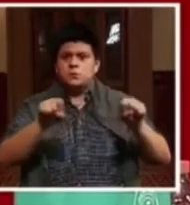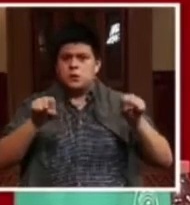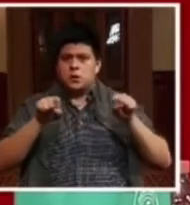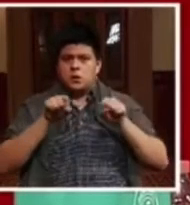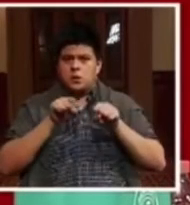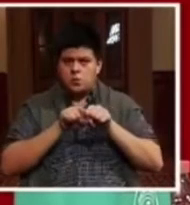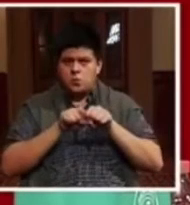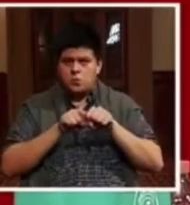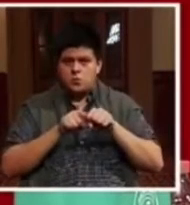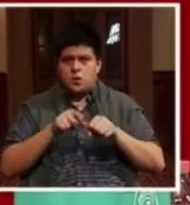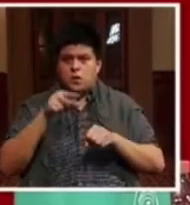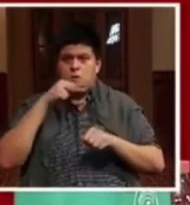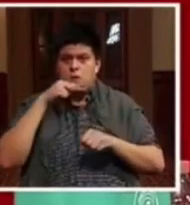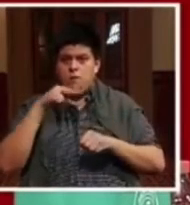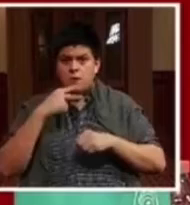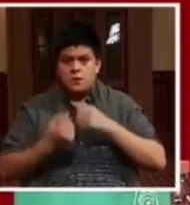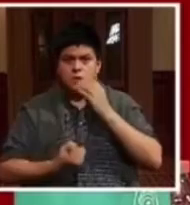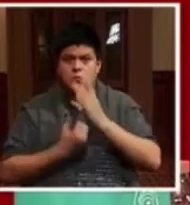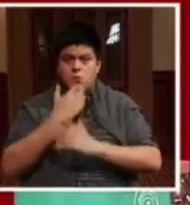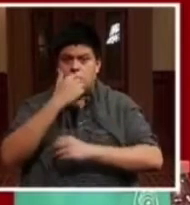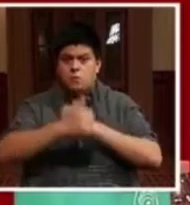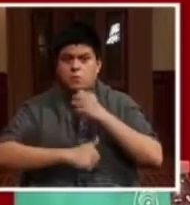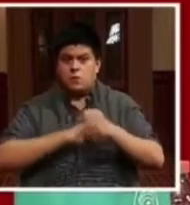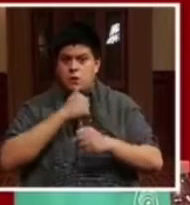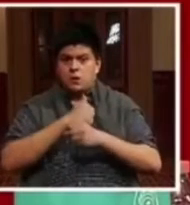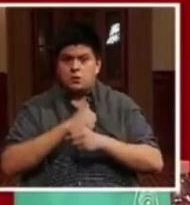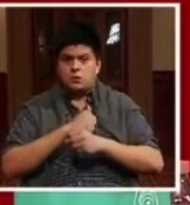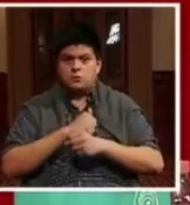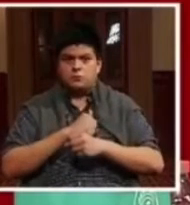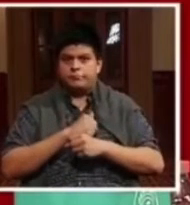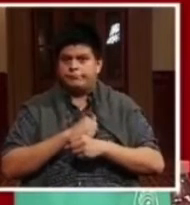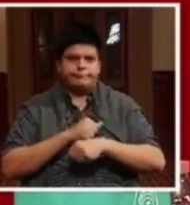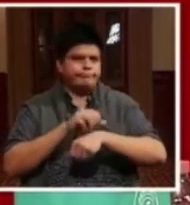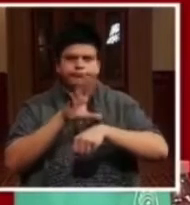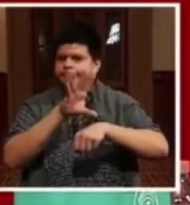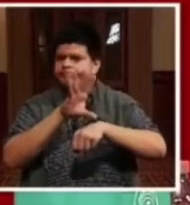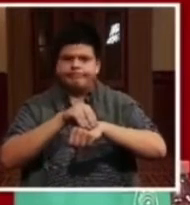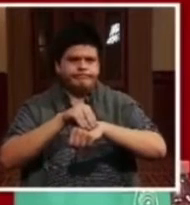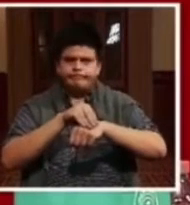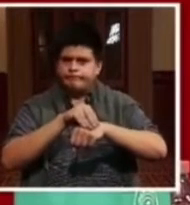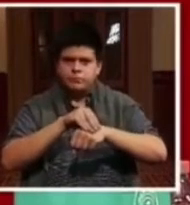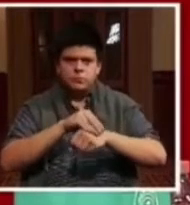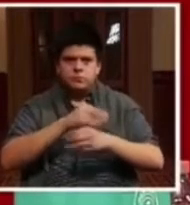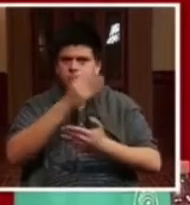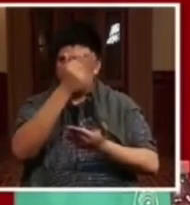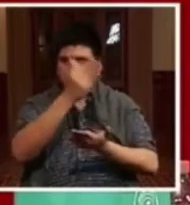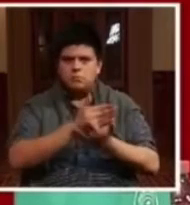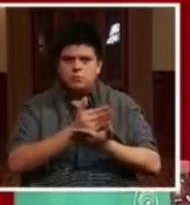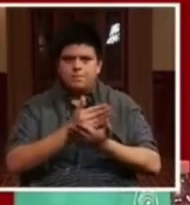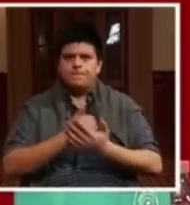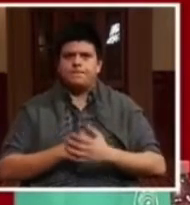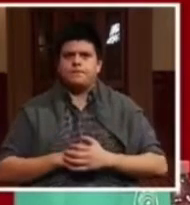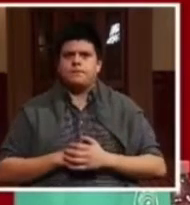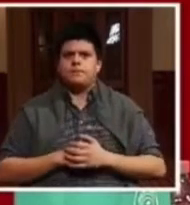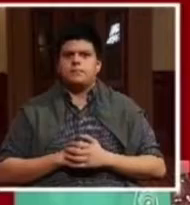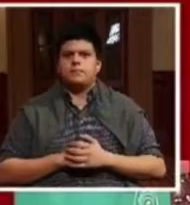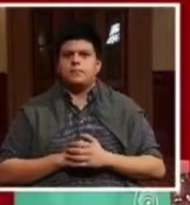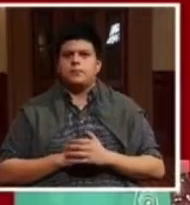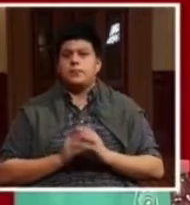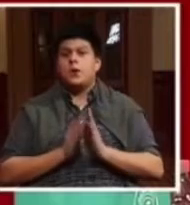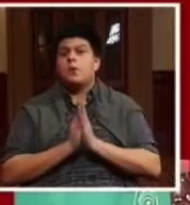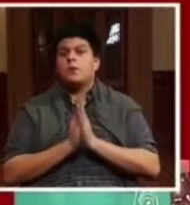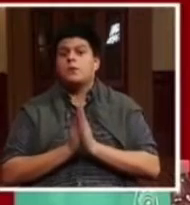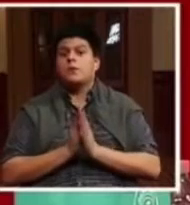por Navidad o por Año Nuevo, no está permitido, se suspenderán. Así que por